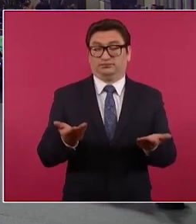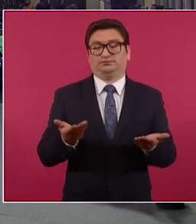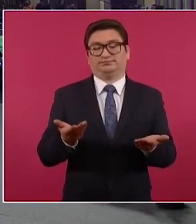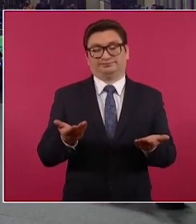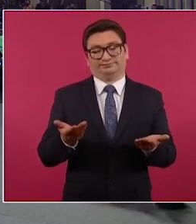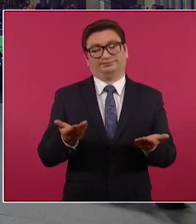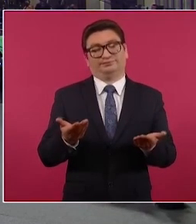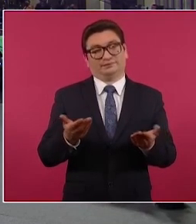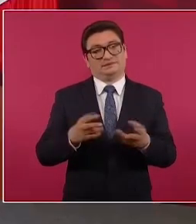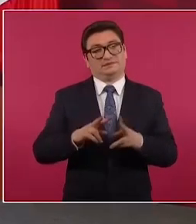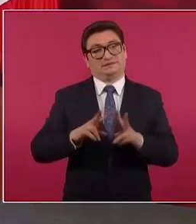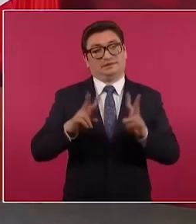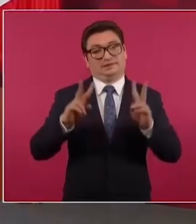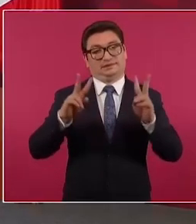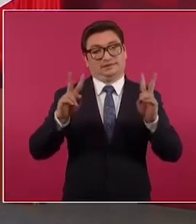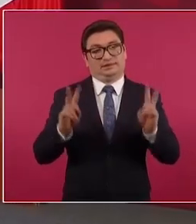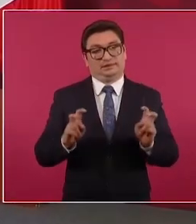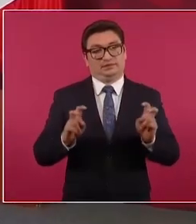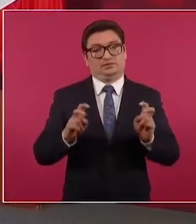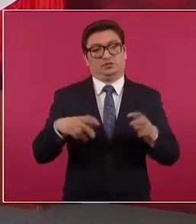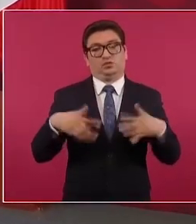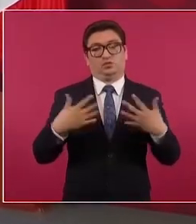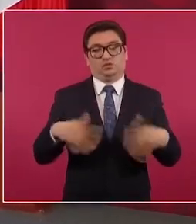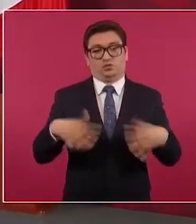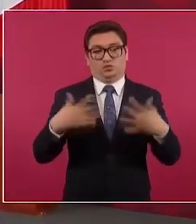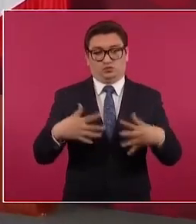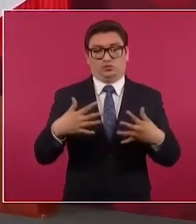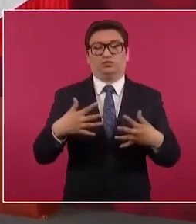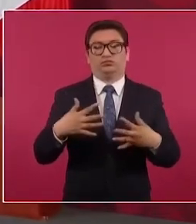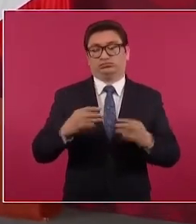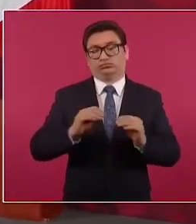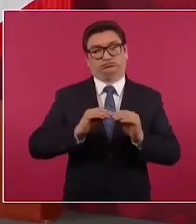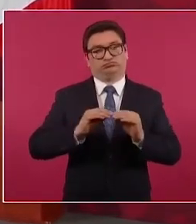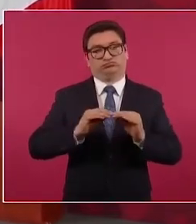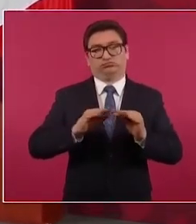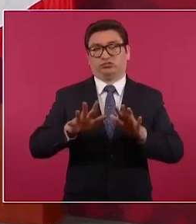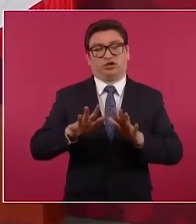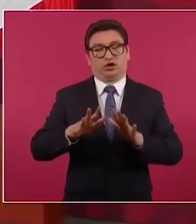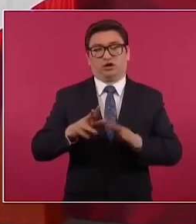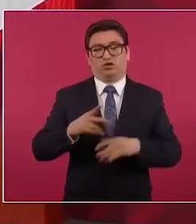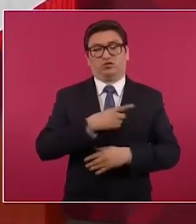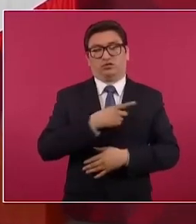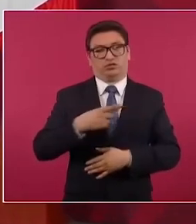pues que amerita un posicionamiento. Desde luego,